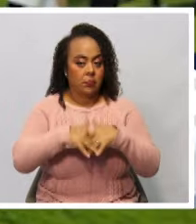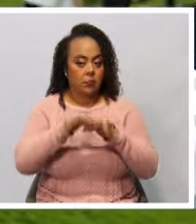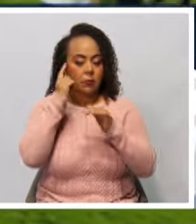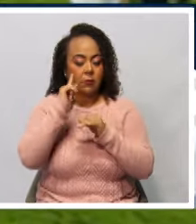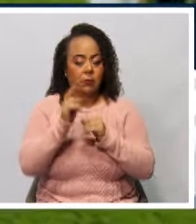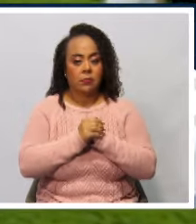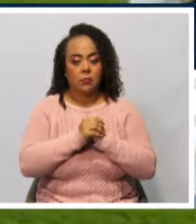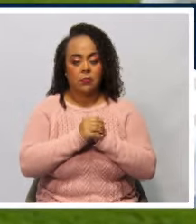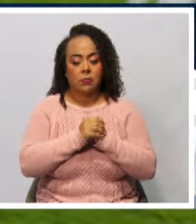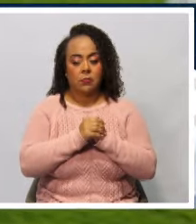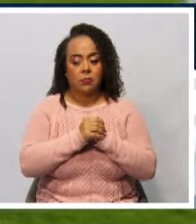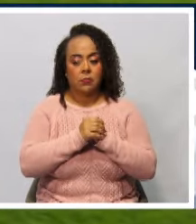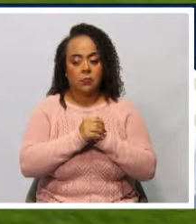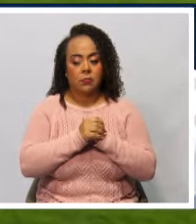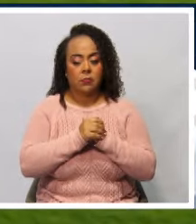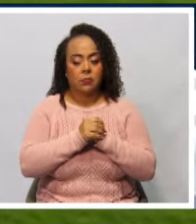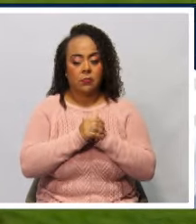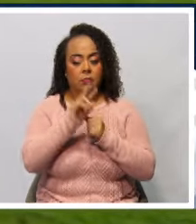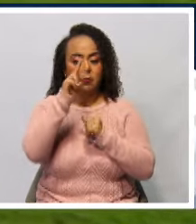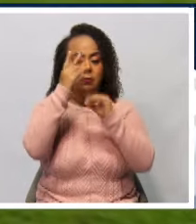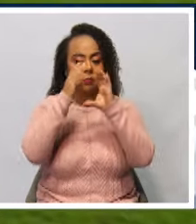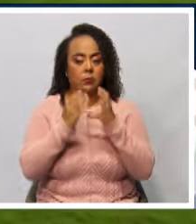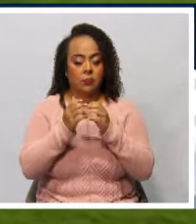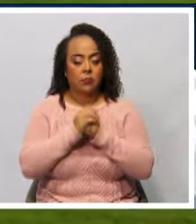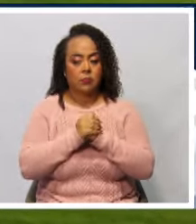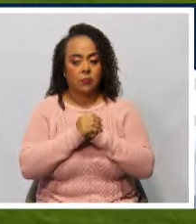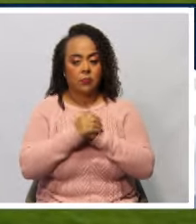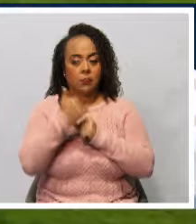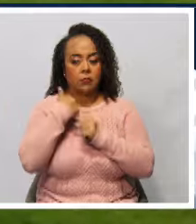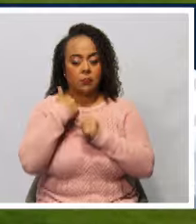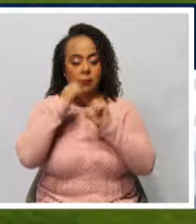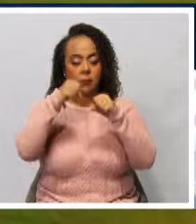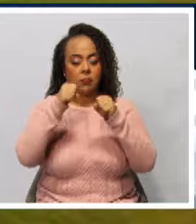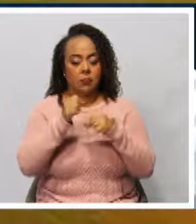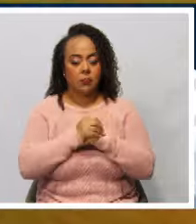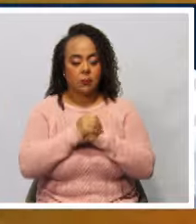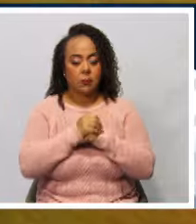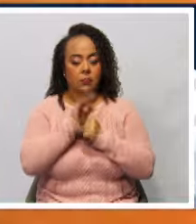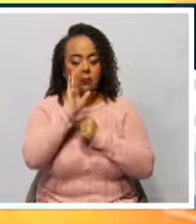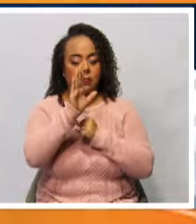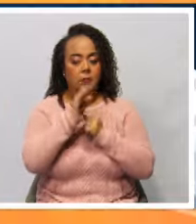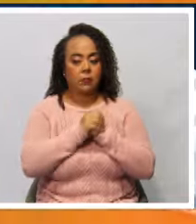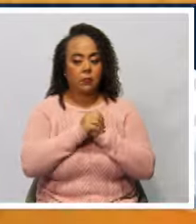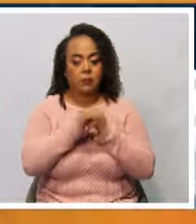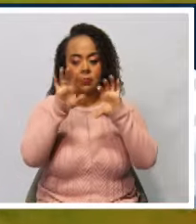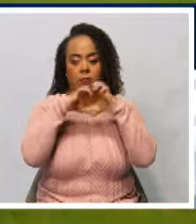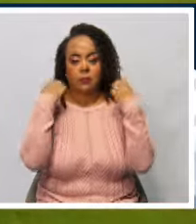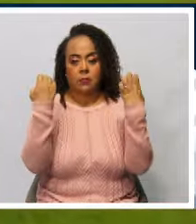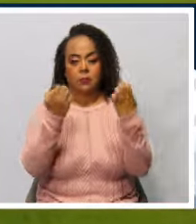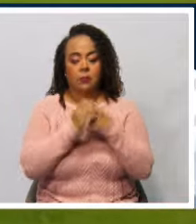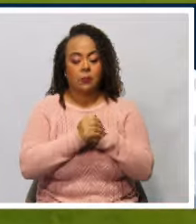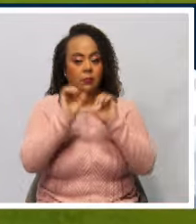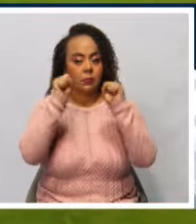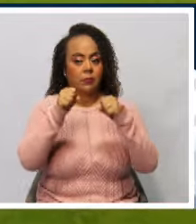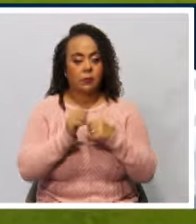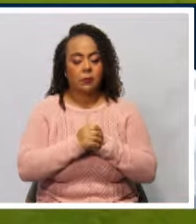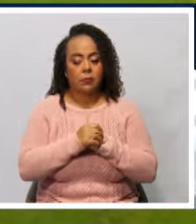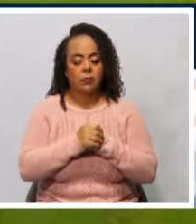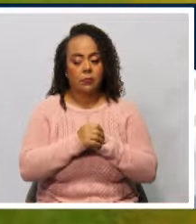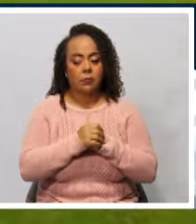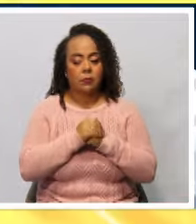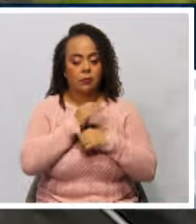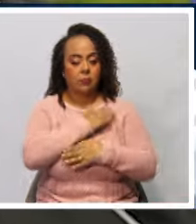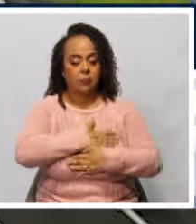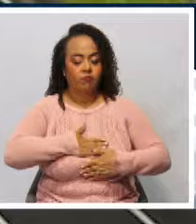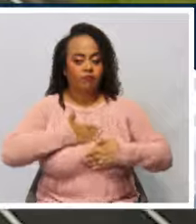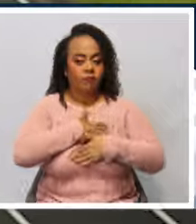torneo de Liga de Ascenso Santa Cruz tenga la posibilidad en su estadio Cacique Iría de poder disfrutar